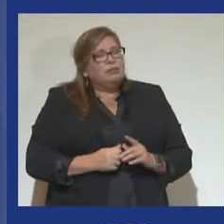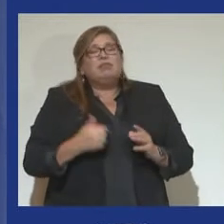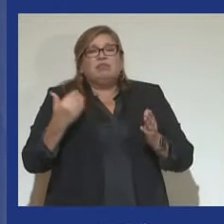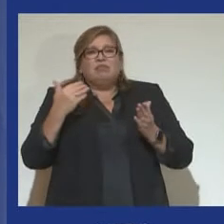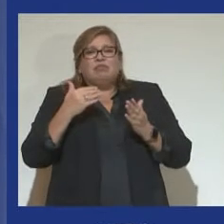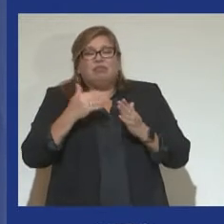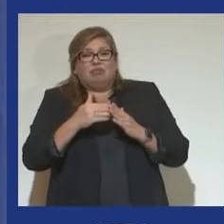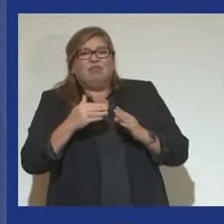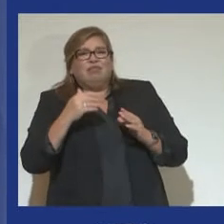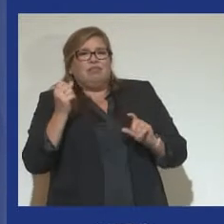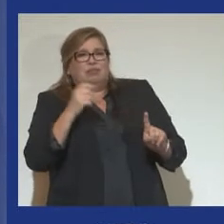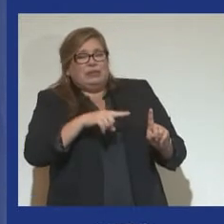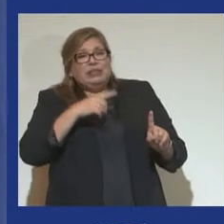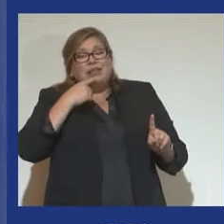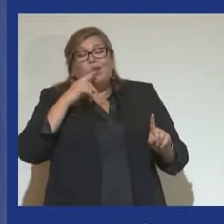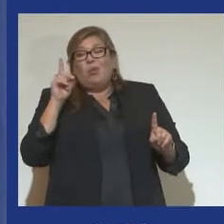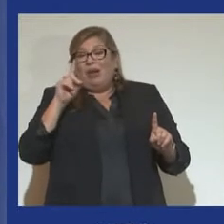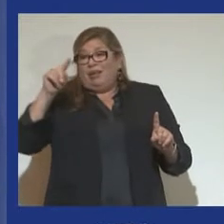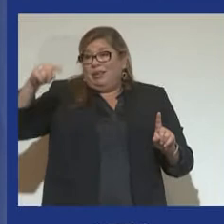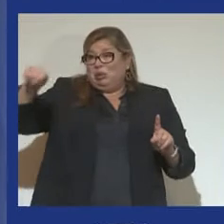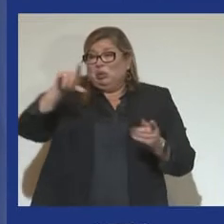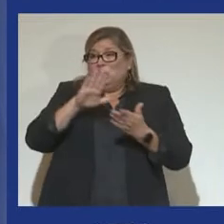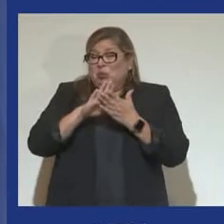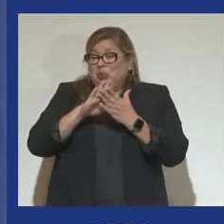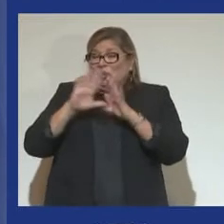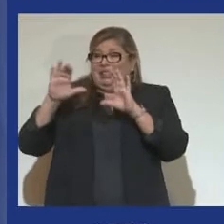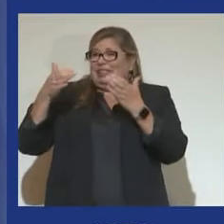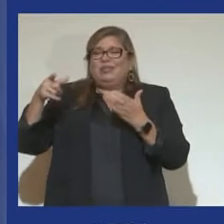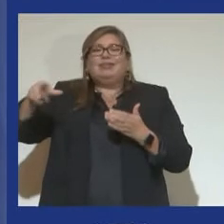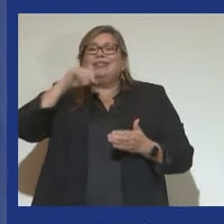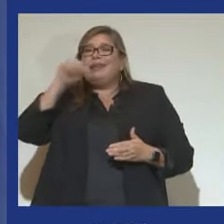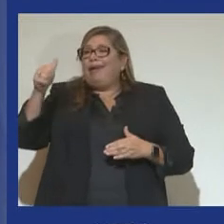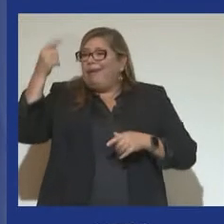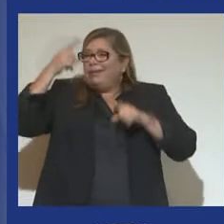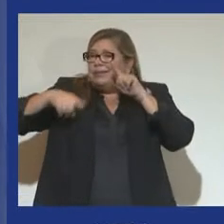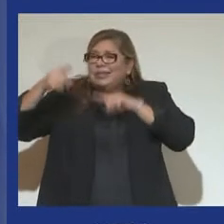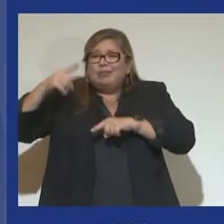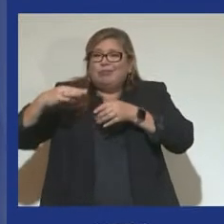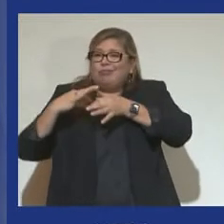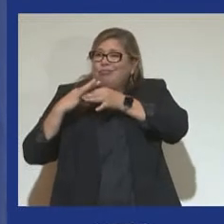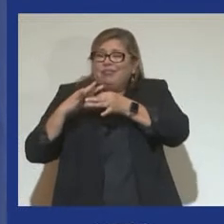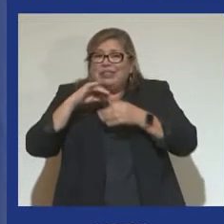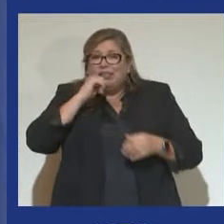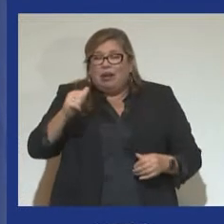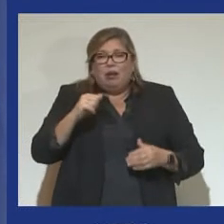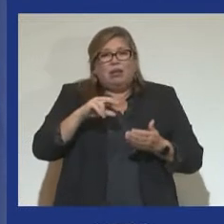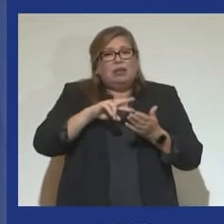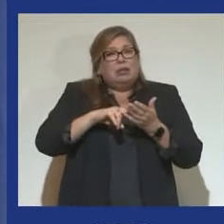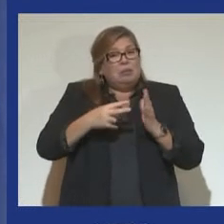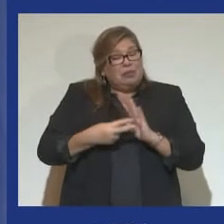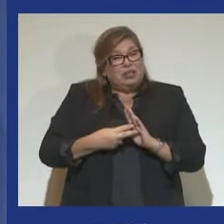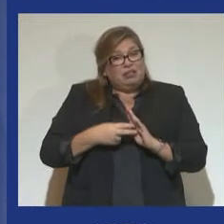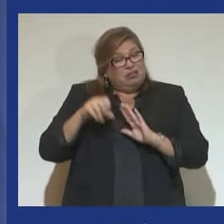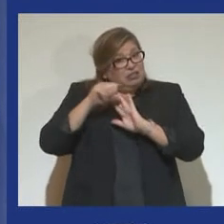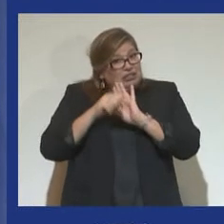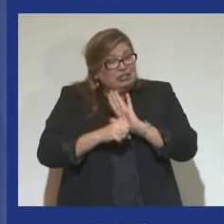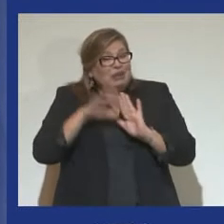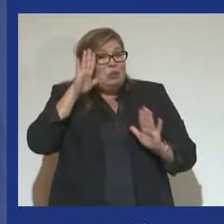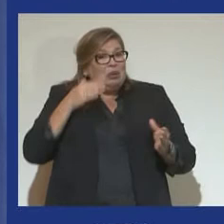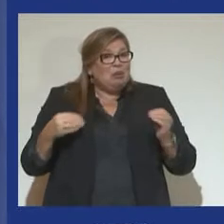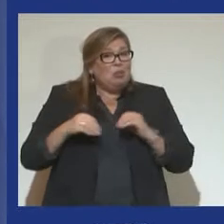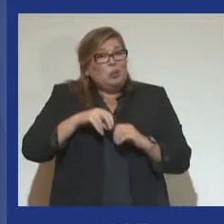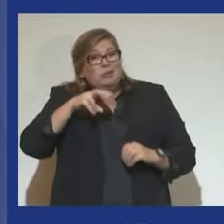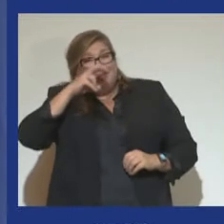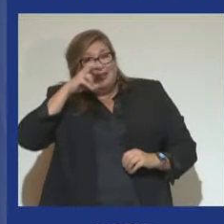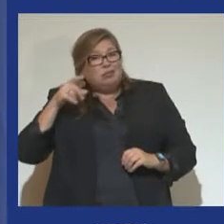en cuáles distintos escolares no han colaborado y qué papel ve usted para que